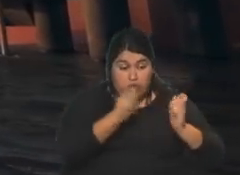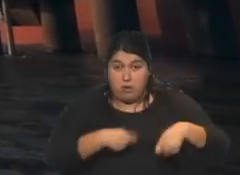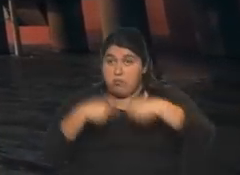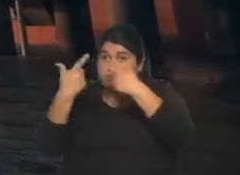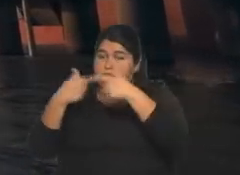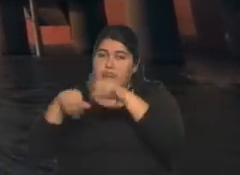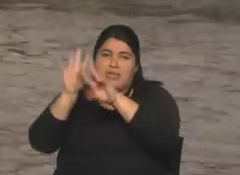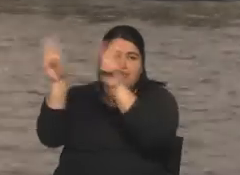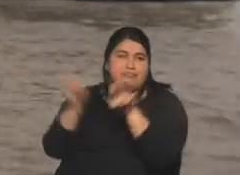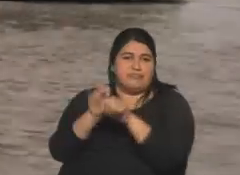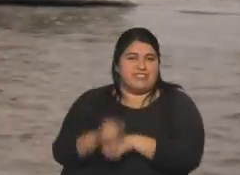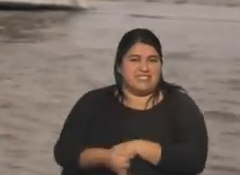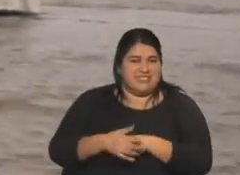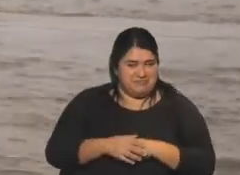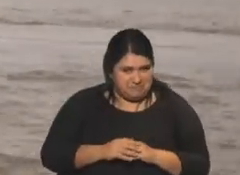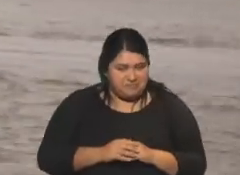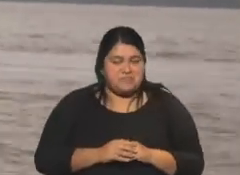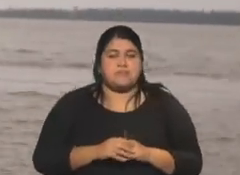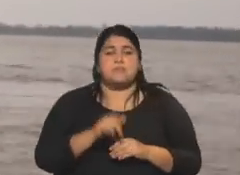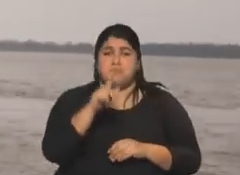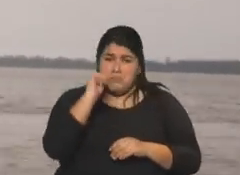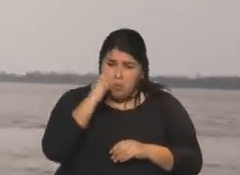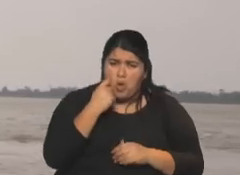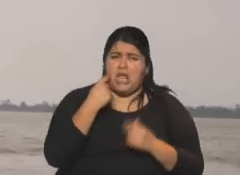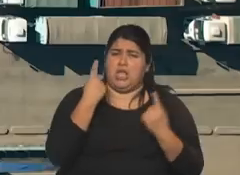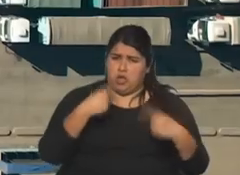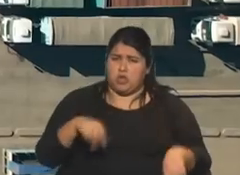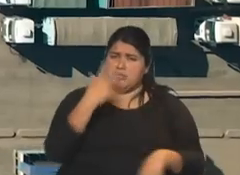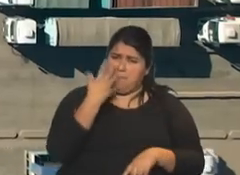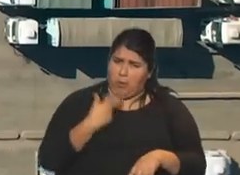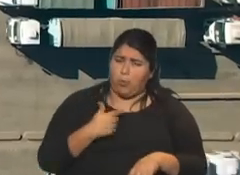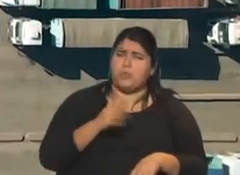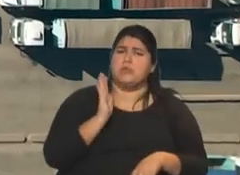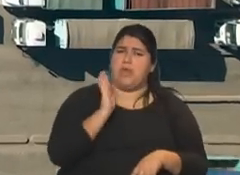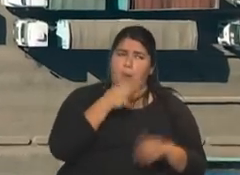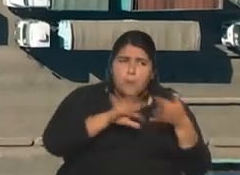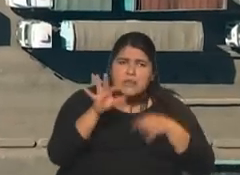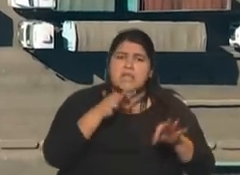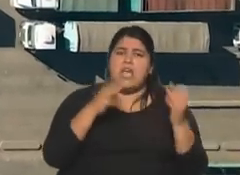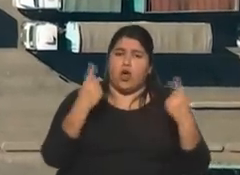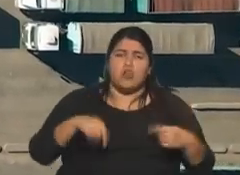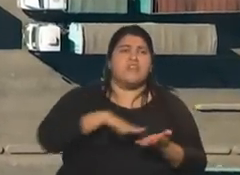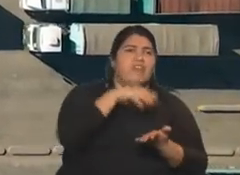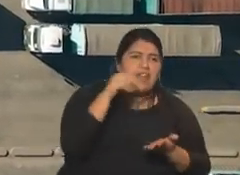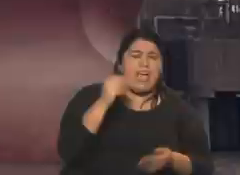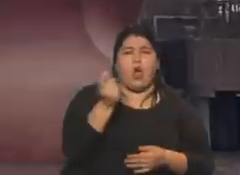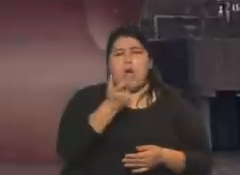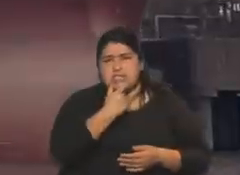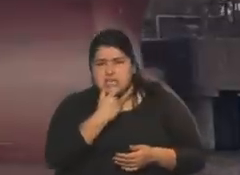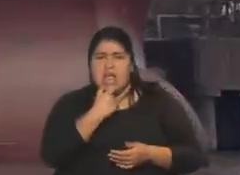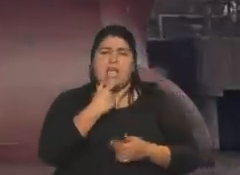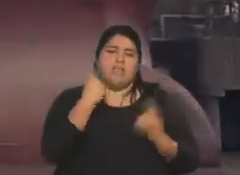dólares. Yo entiendo que es muy lindo y de hecho me gusta poder vender fideos,